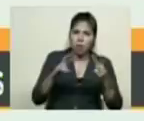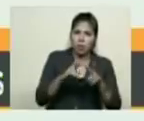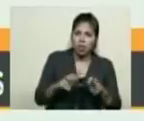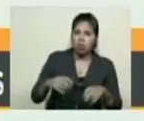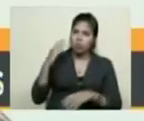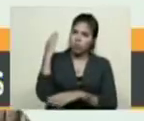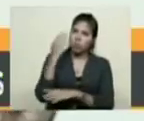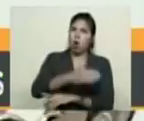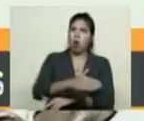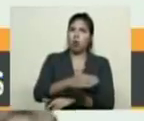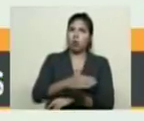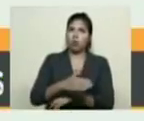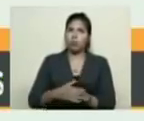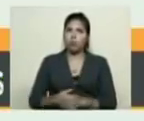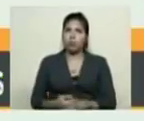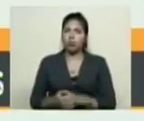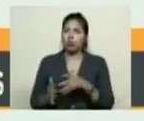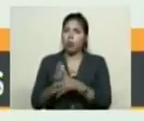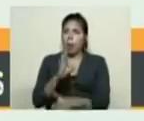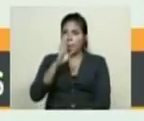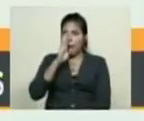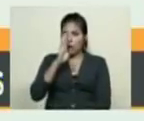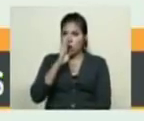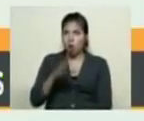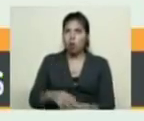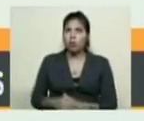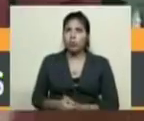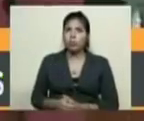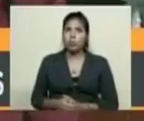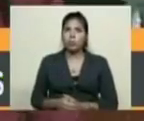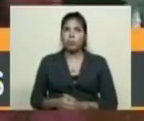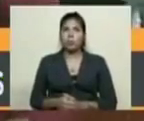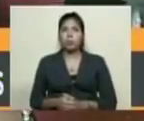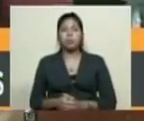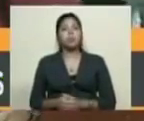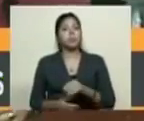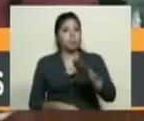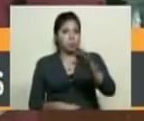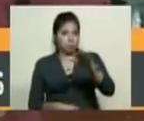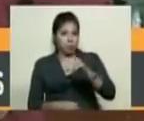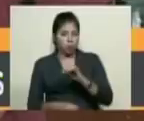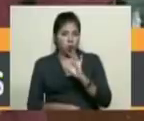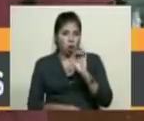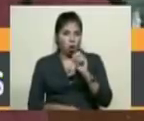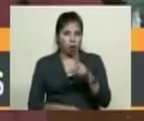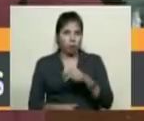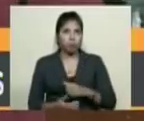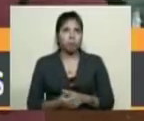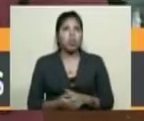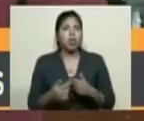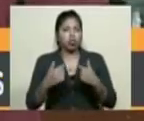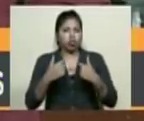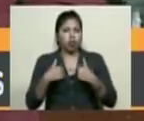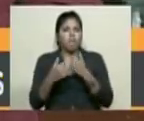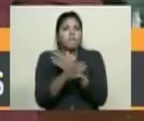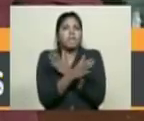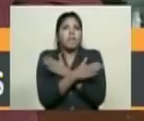adelante esta operación policial? Correcto. Primero que yo quiero felicitar